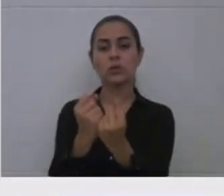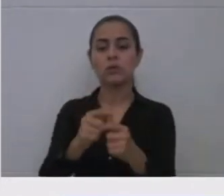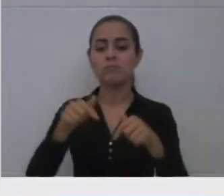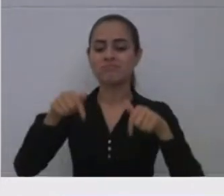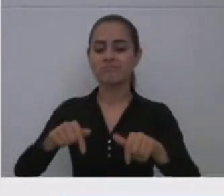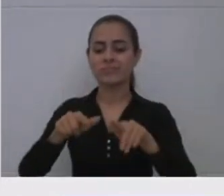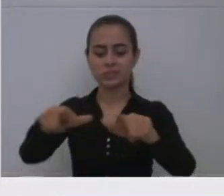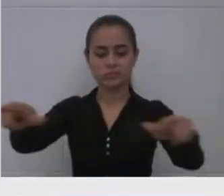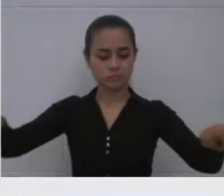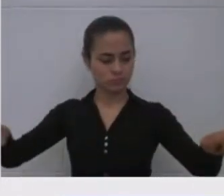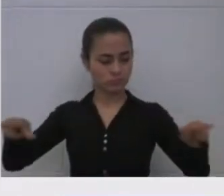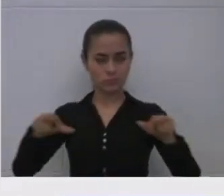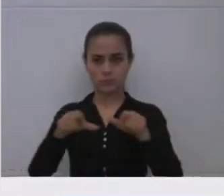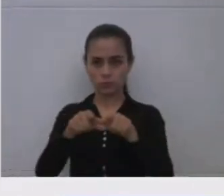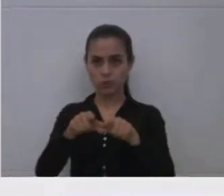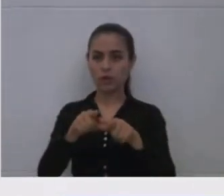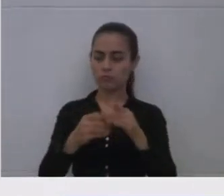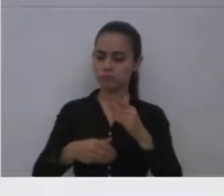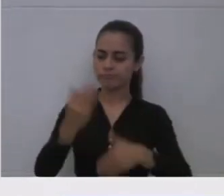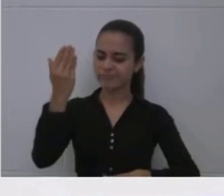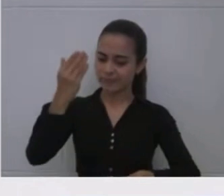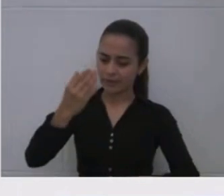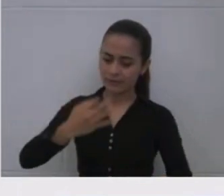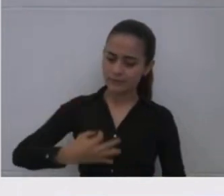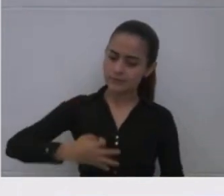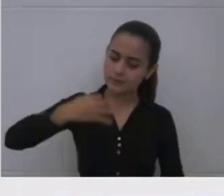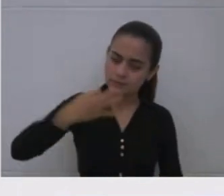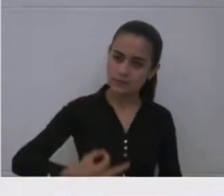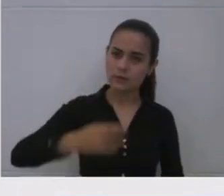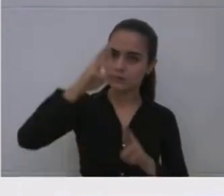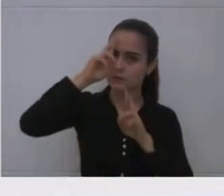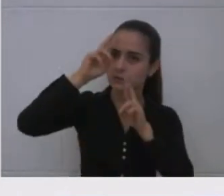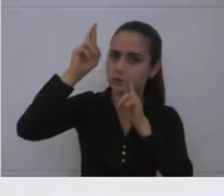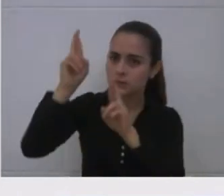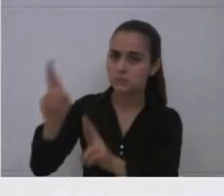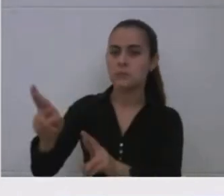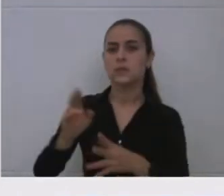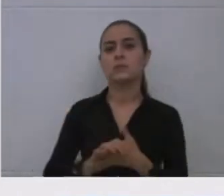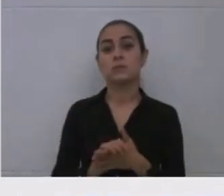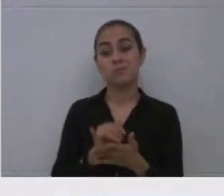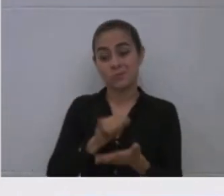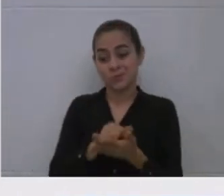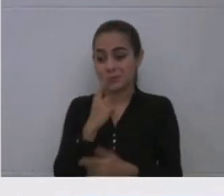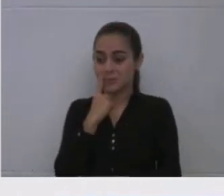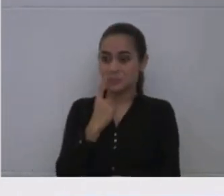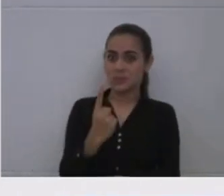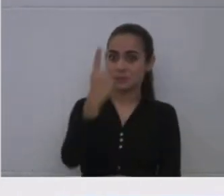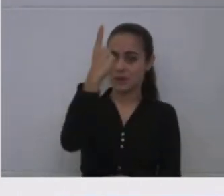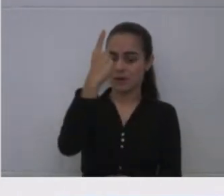recinto se va a llenar de dignidad. Y por primera vez vamos a